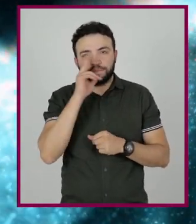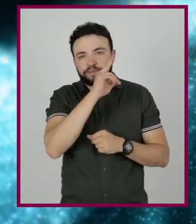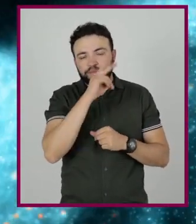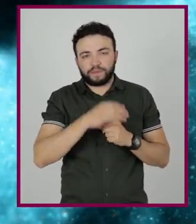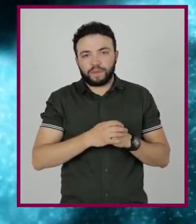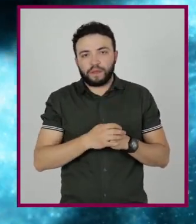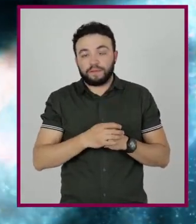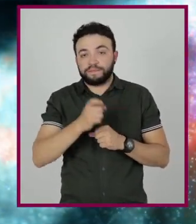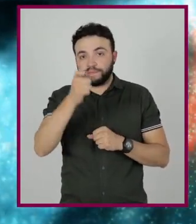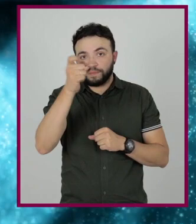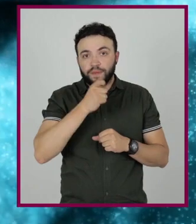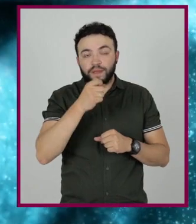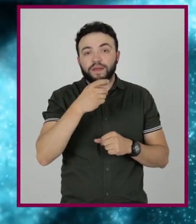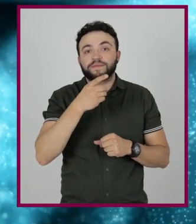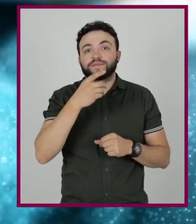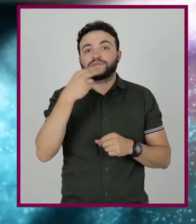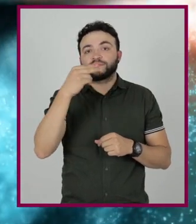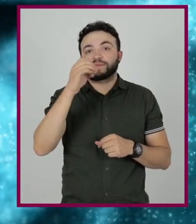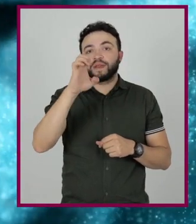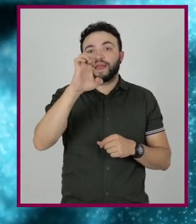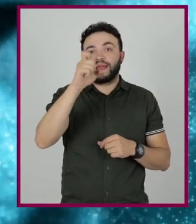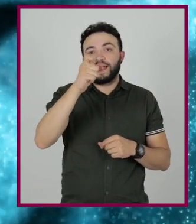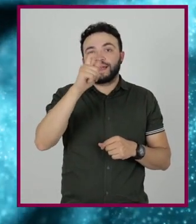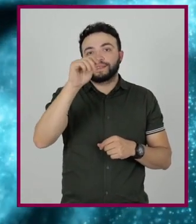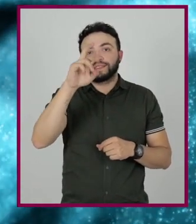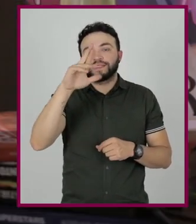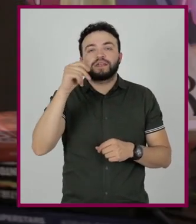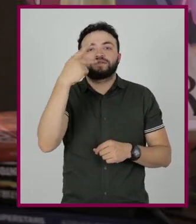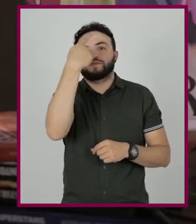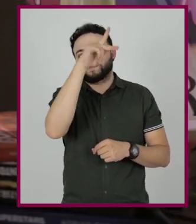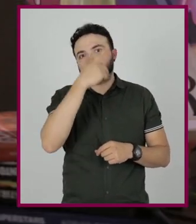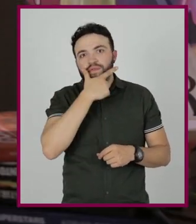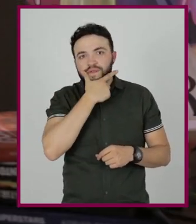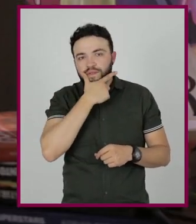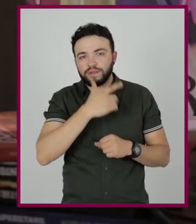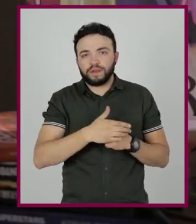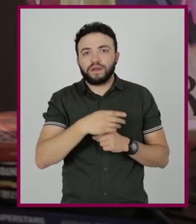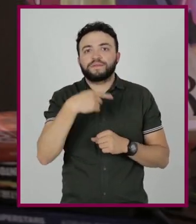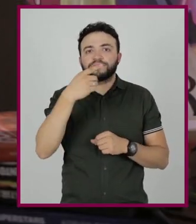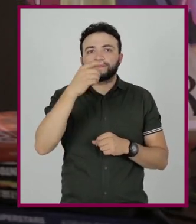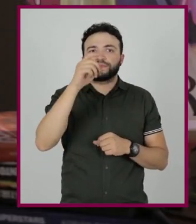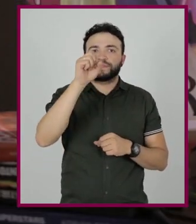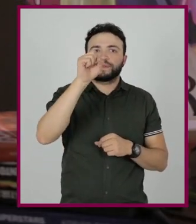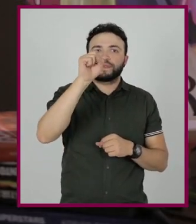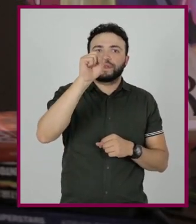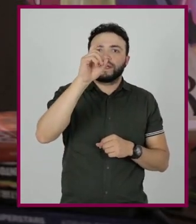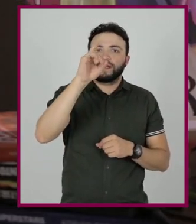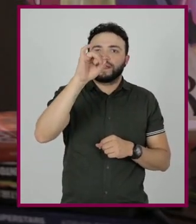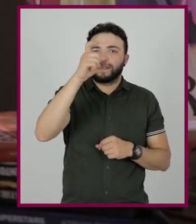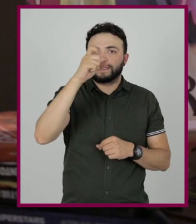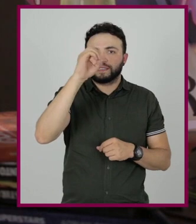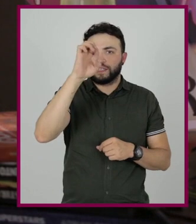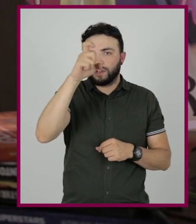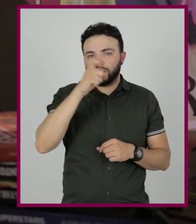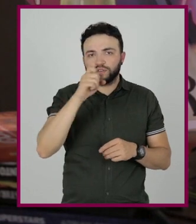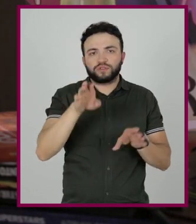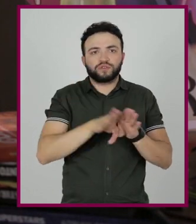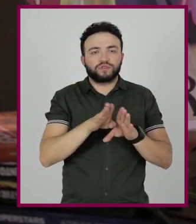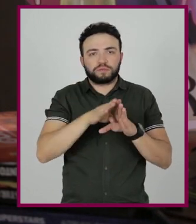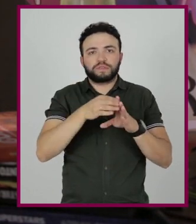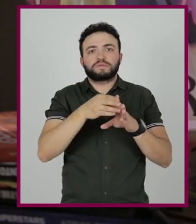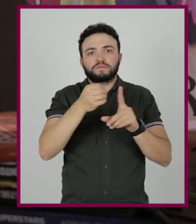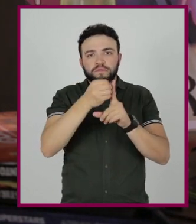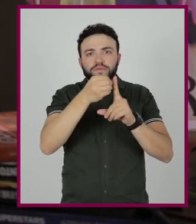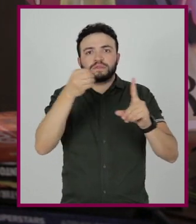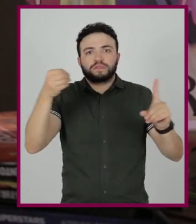teorías y extra. La X es de extra, por sus siglas en inglés. DixeOx es una forma abreviada, económica y